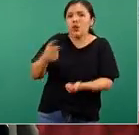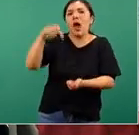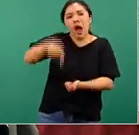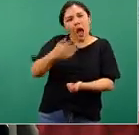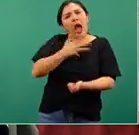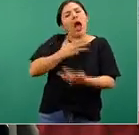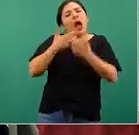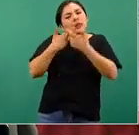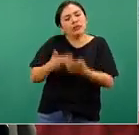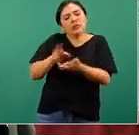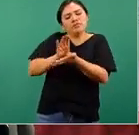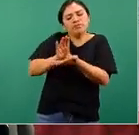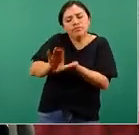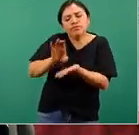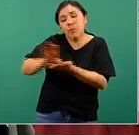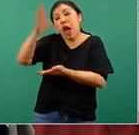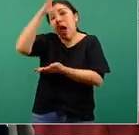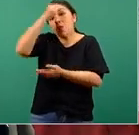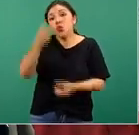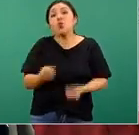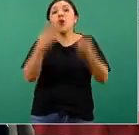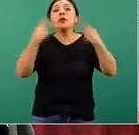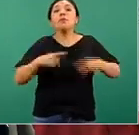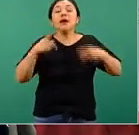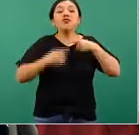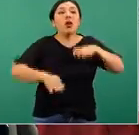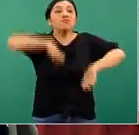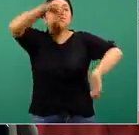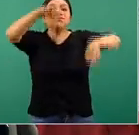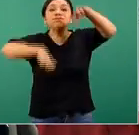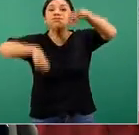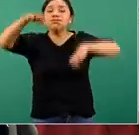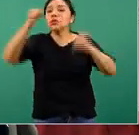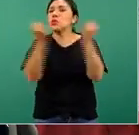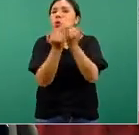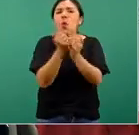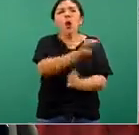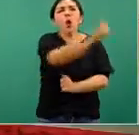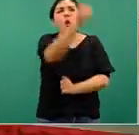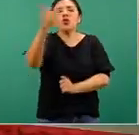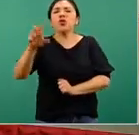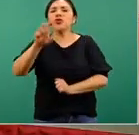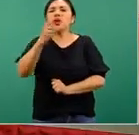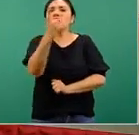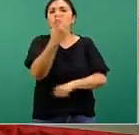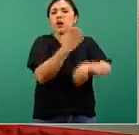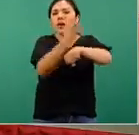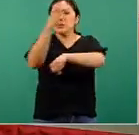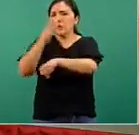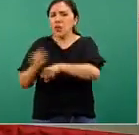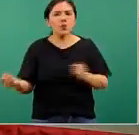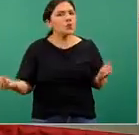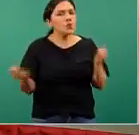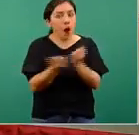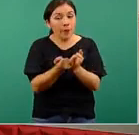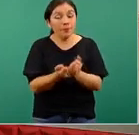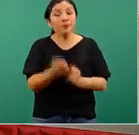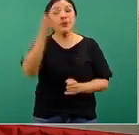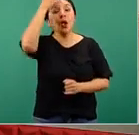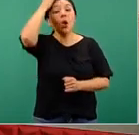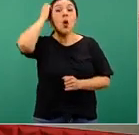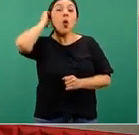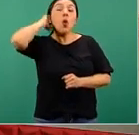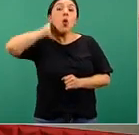a su población de personas adultas mayores, igual que las otras 31 entidades federativas. Cuando tengamos